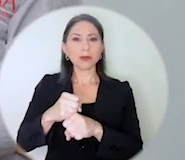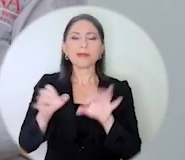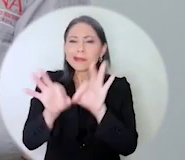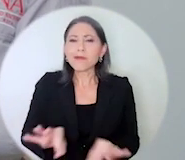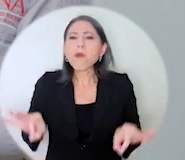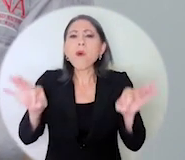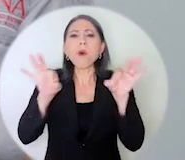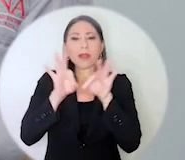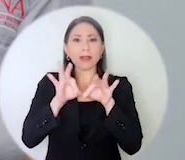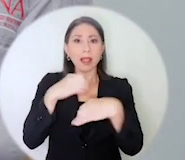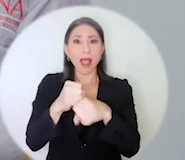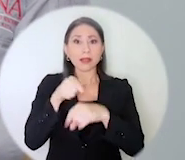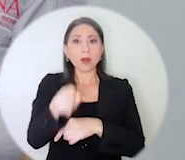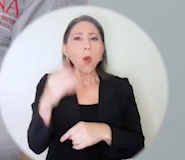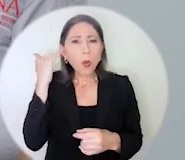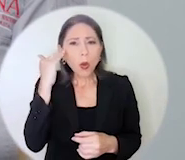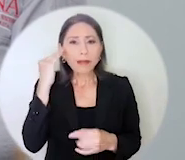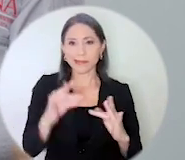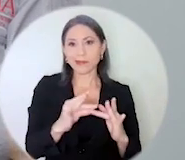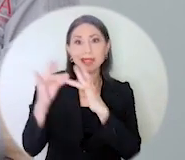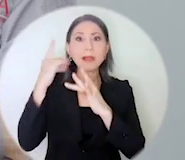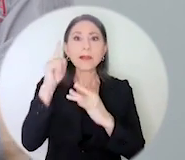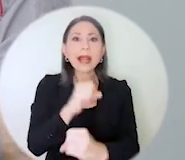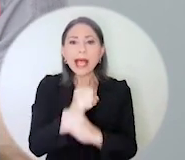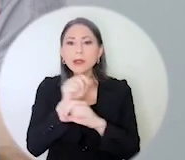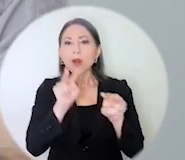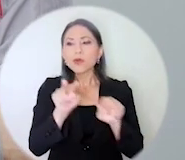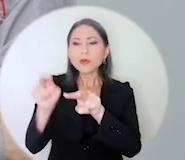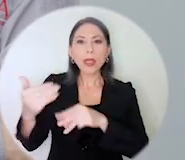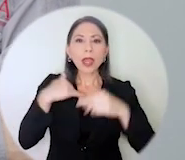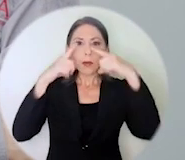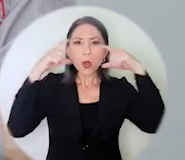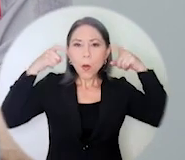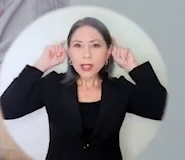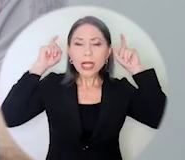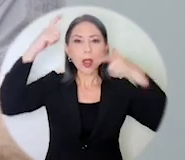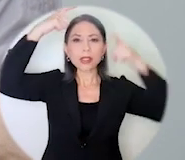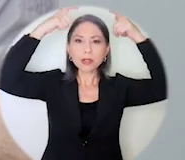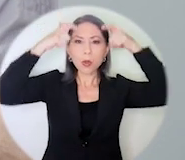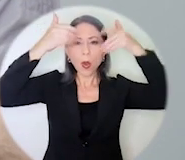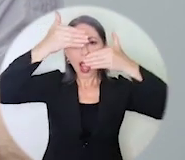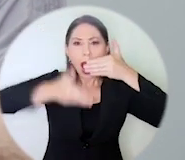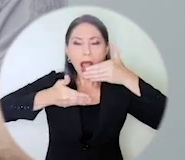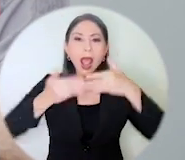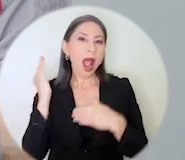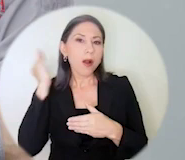y es importante que los hagamos, sobre todo asegurarnos que tenemos mascarillas, caretas,